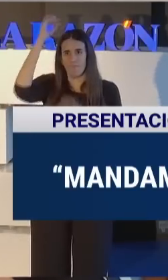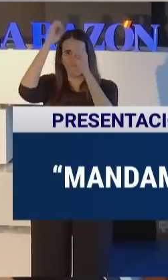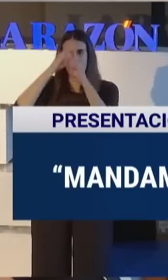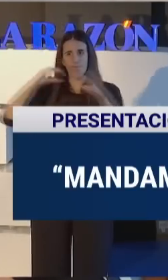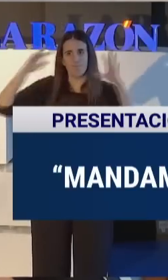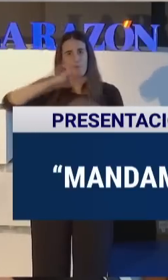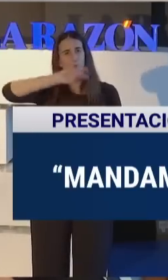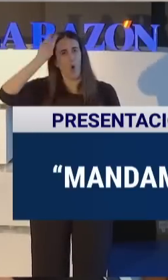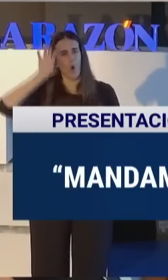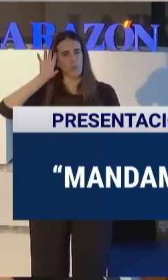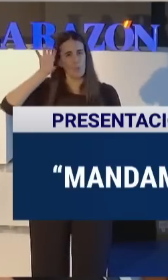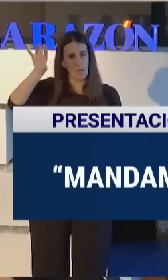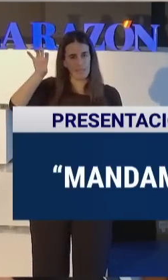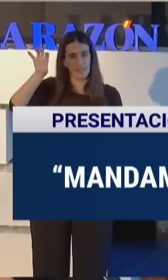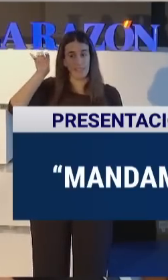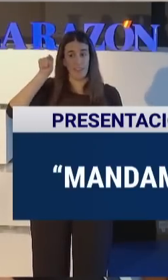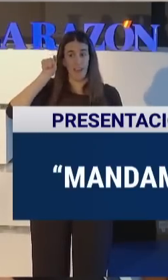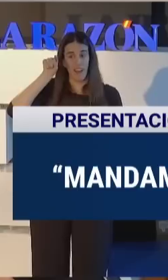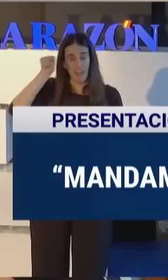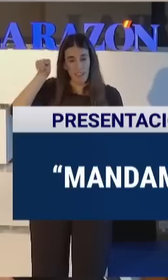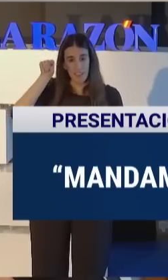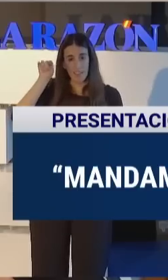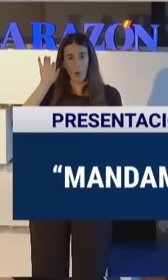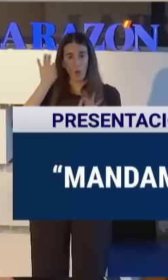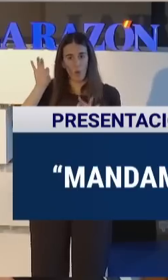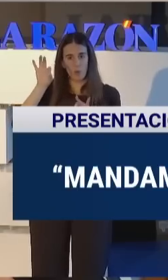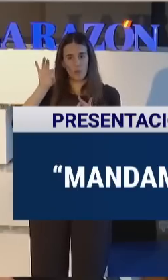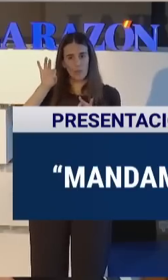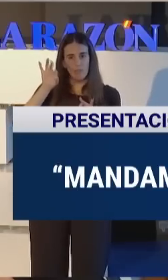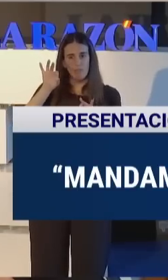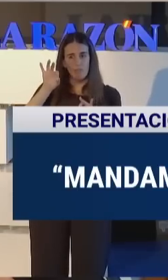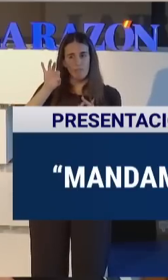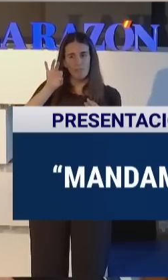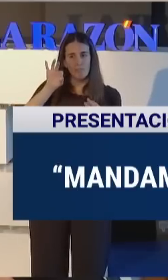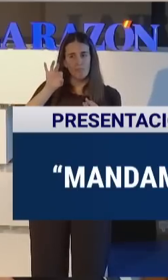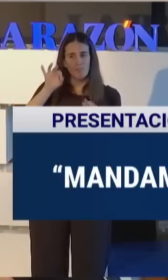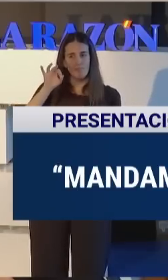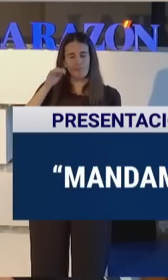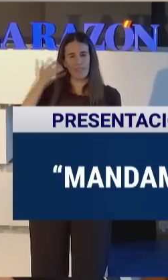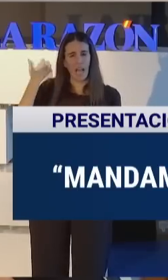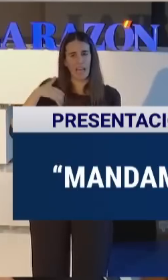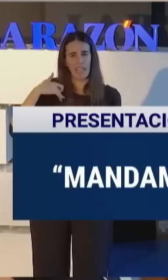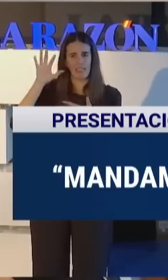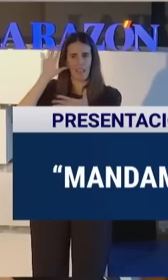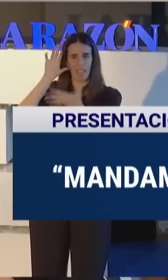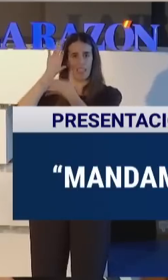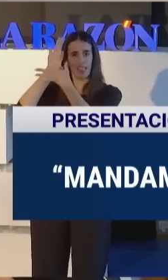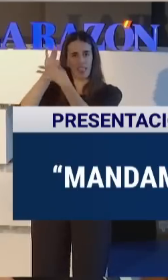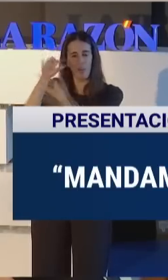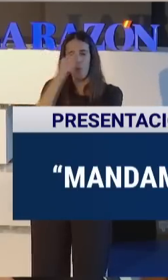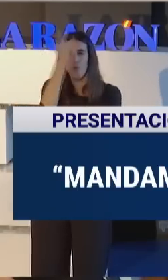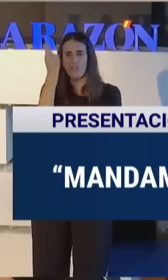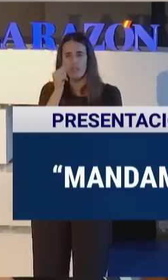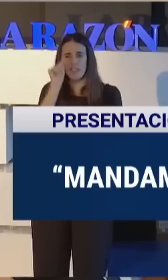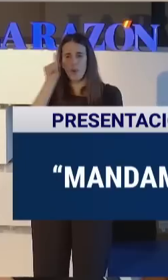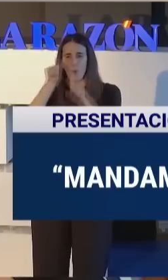algún país existente al que te gustaría ver reflejada Argentina, no en términos de desarrollo, sino de diseño institucional,